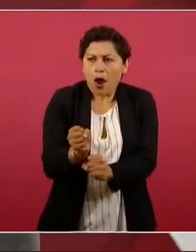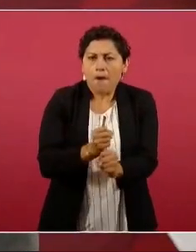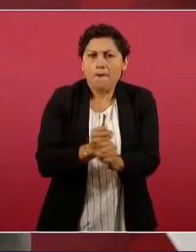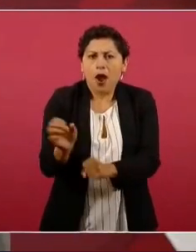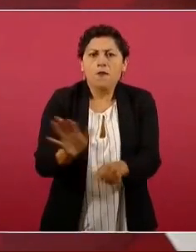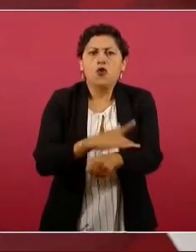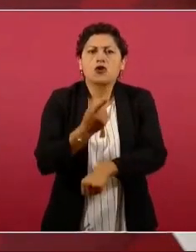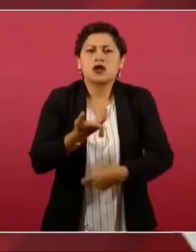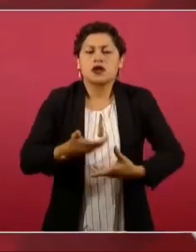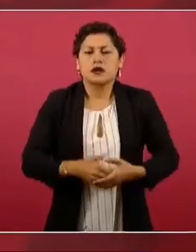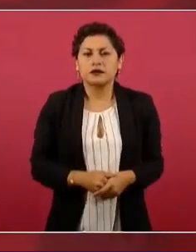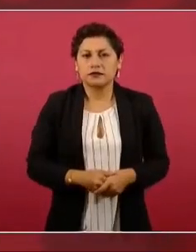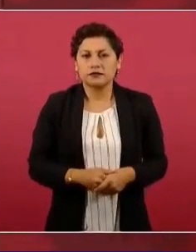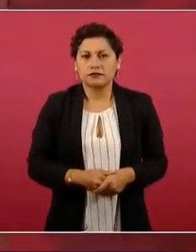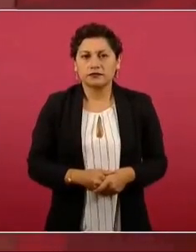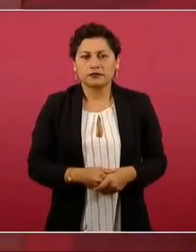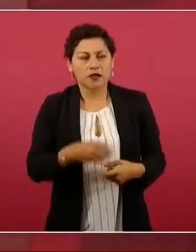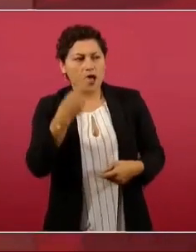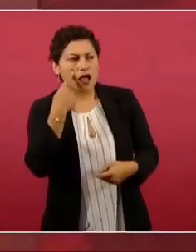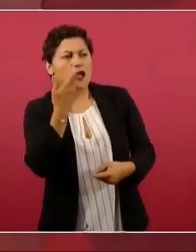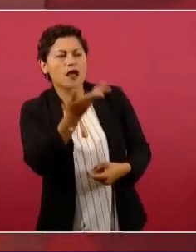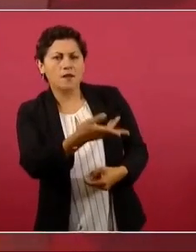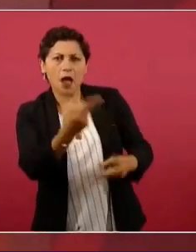A ver, ¿por qué las masacres?